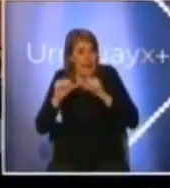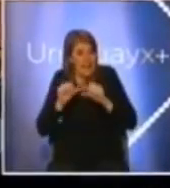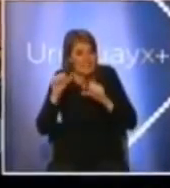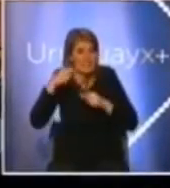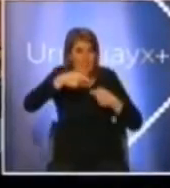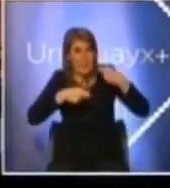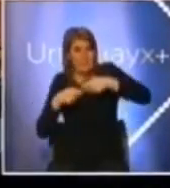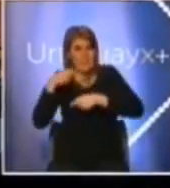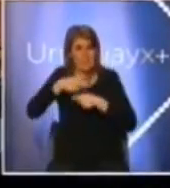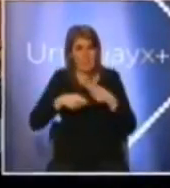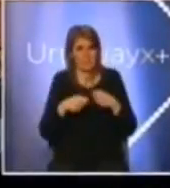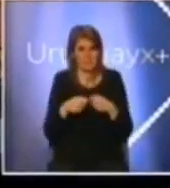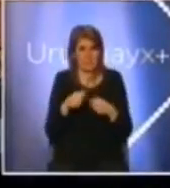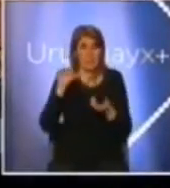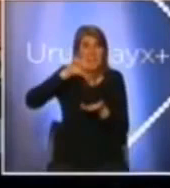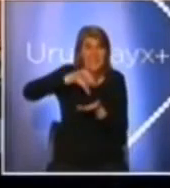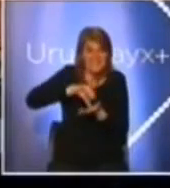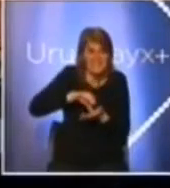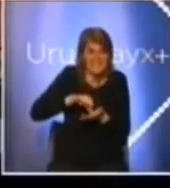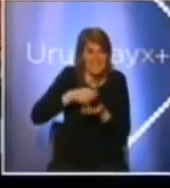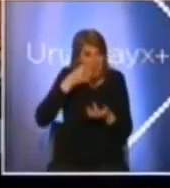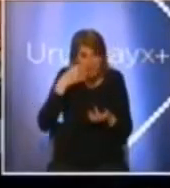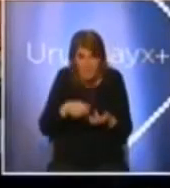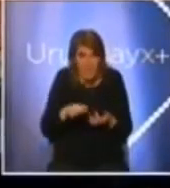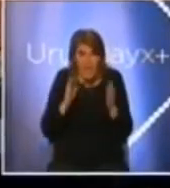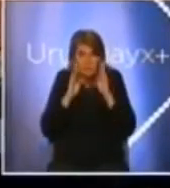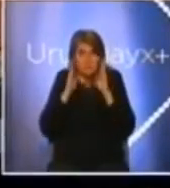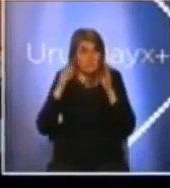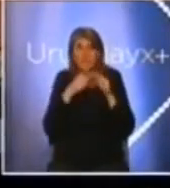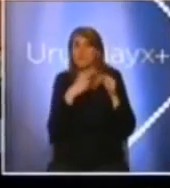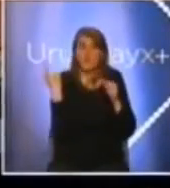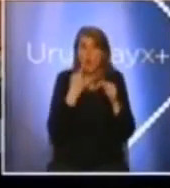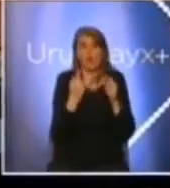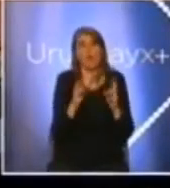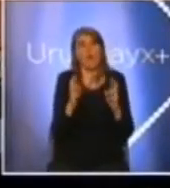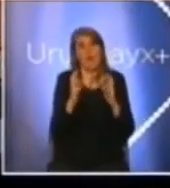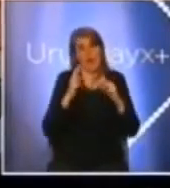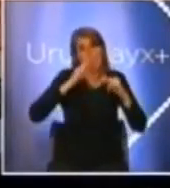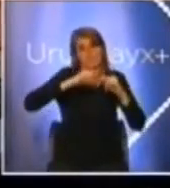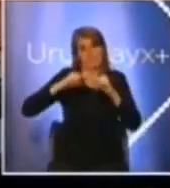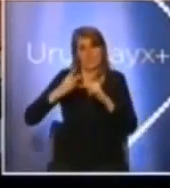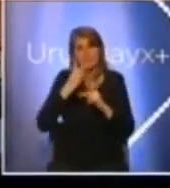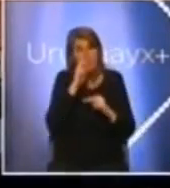país 100% conectado a Internet antes del año 2020. En